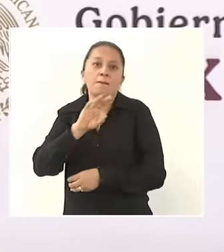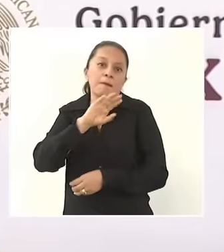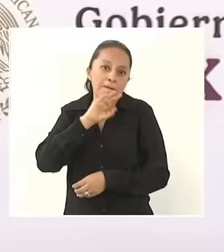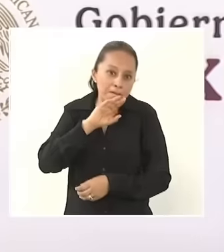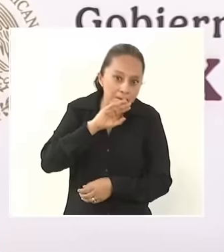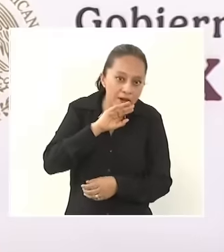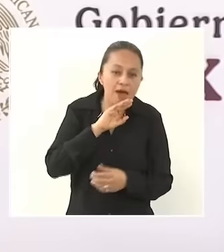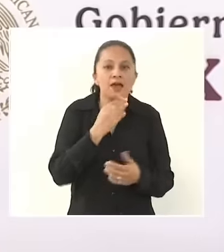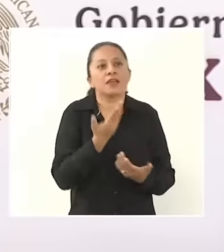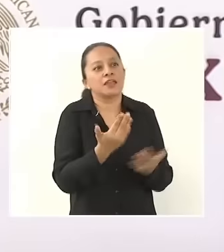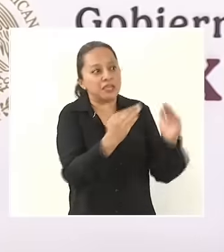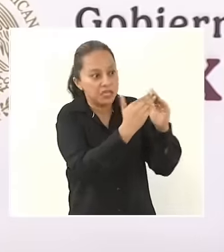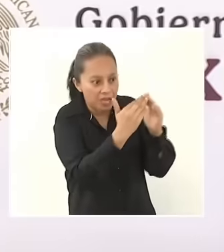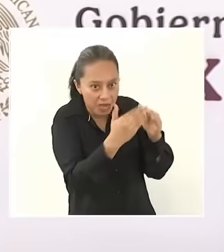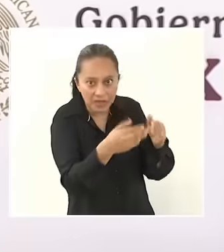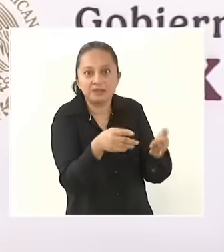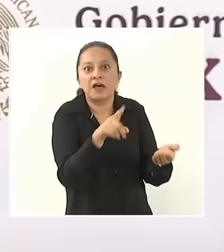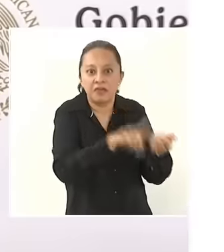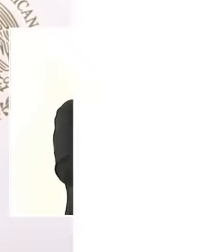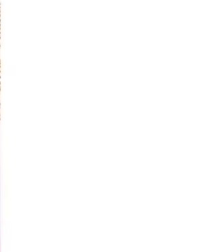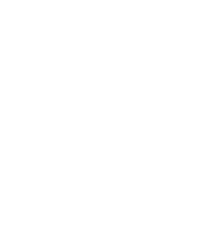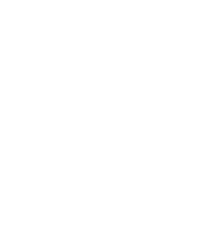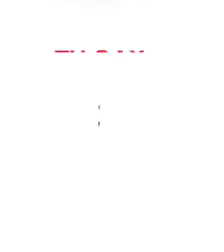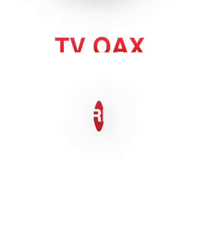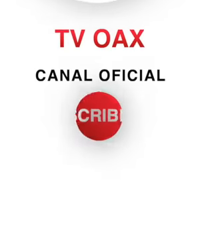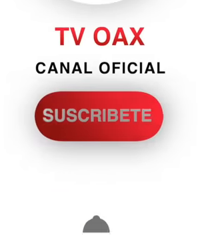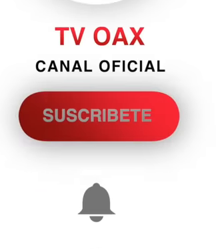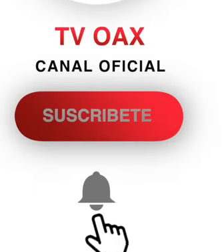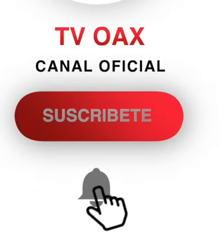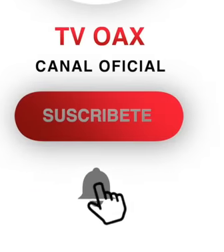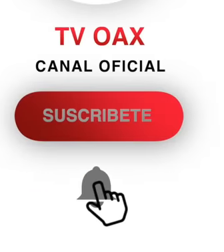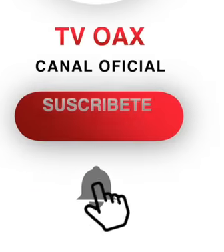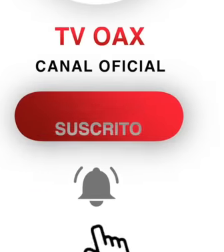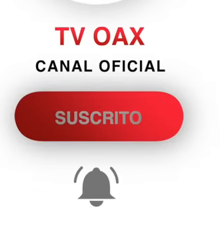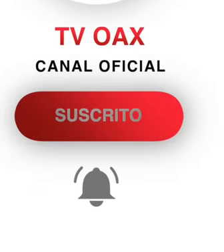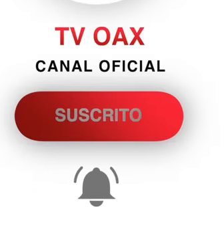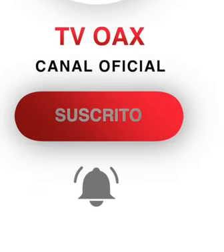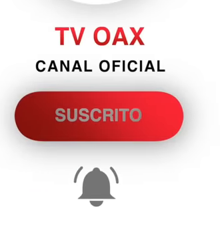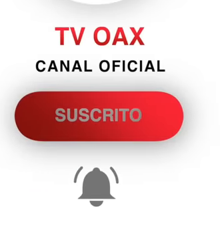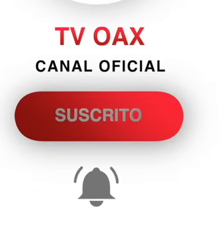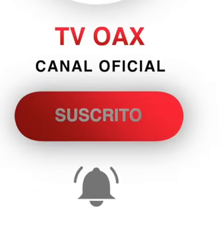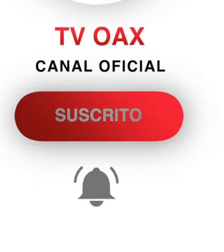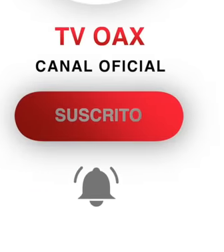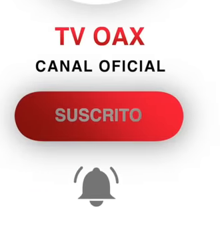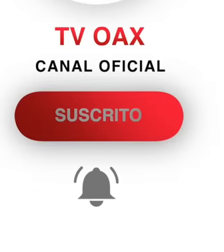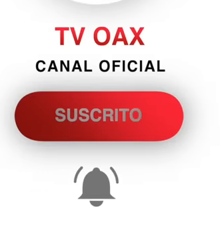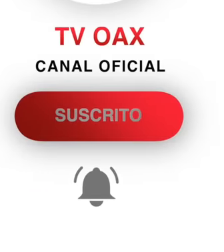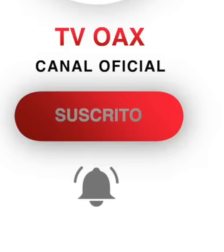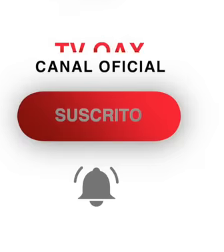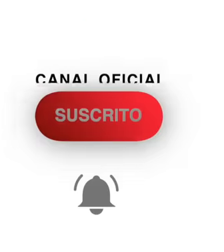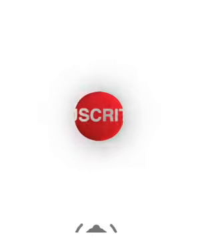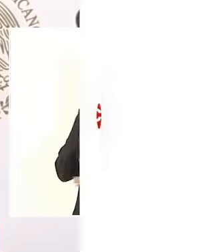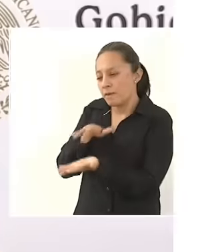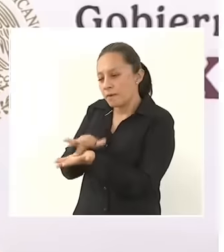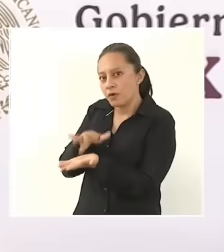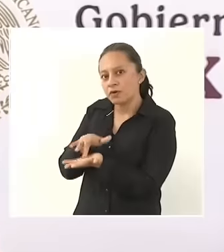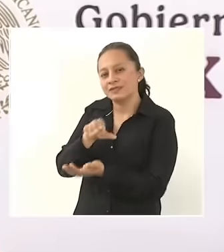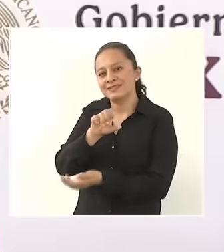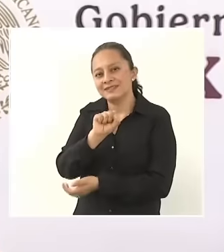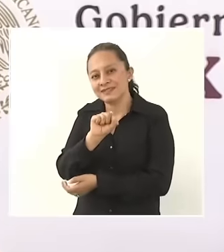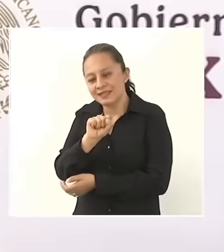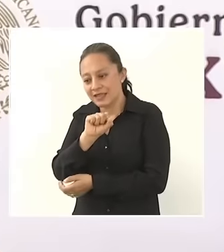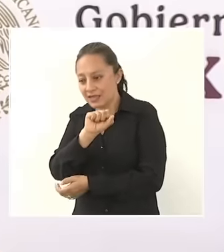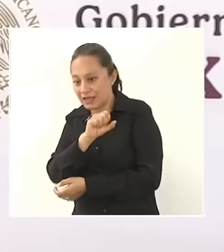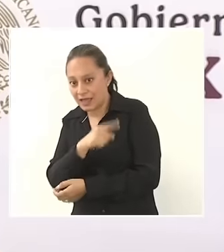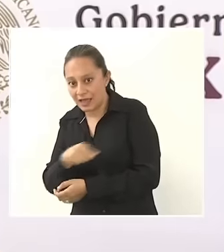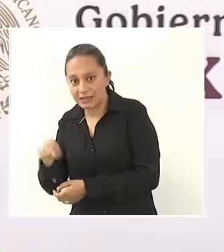de casa, a mucha honra. Y este apoyo que vamos a dar de 60 a 64 tiene que